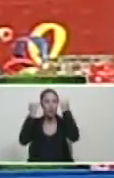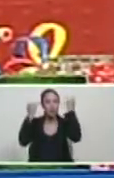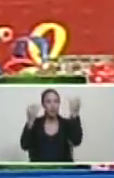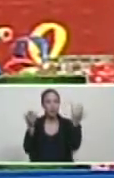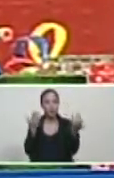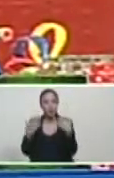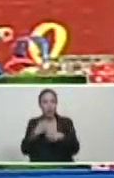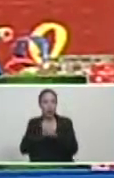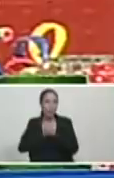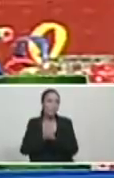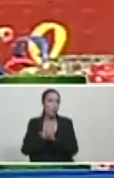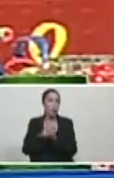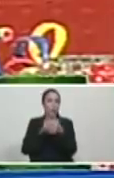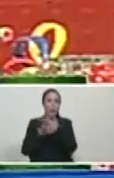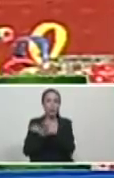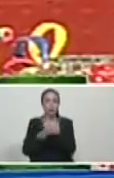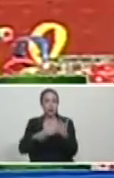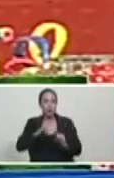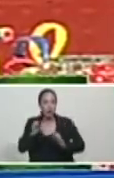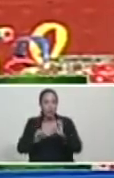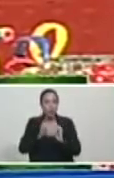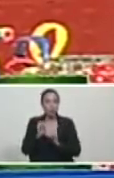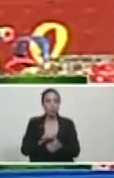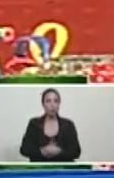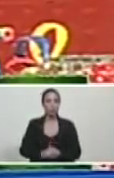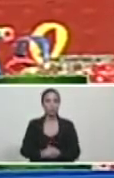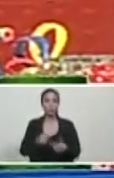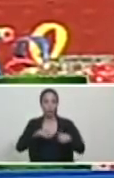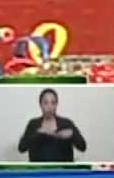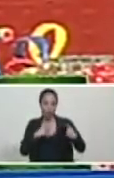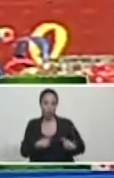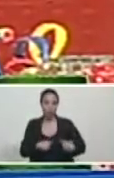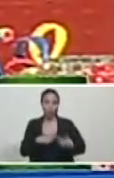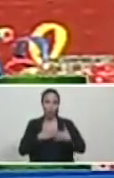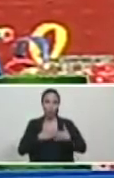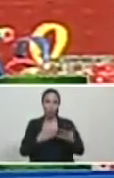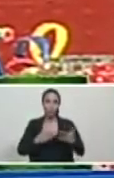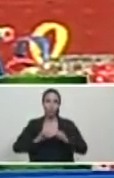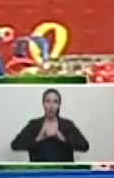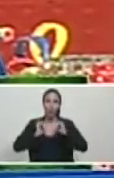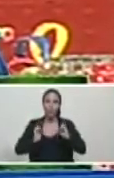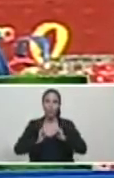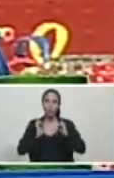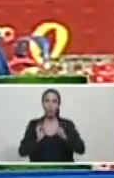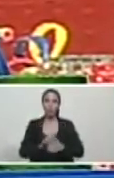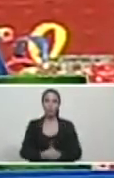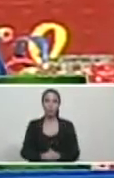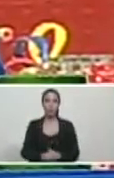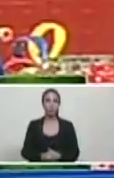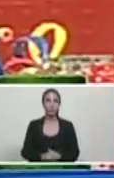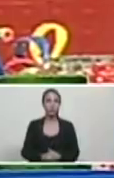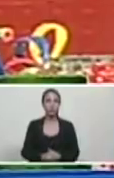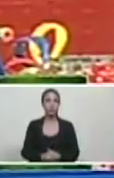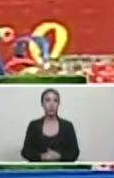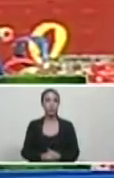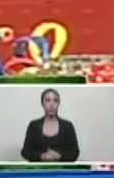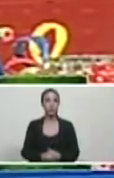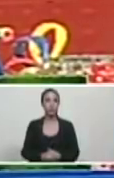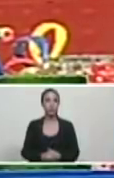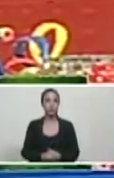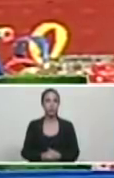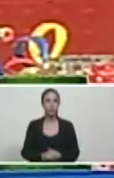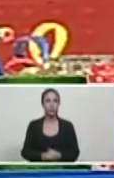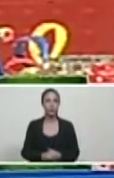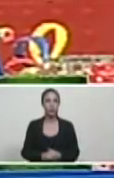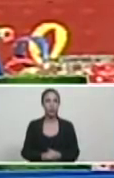patria, de amor patrio. Desde nuestro corazón habla la emoción y la pasión por nuestra patria,